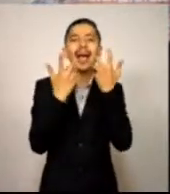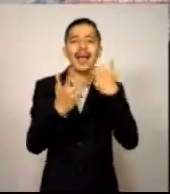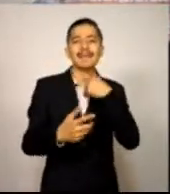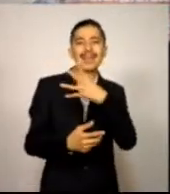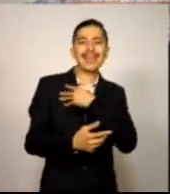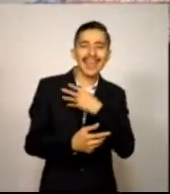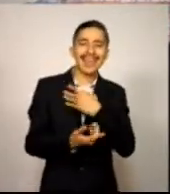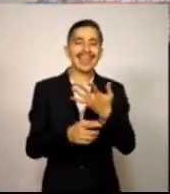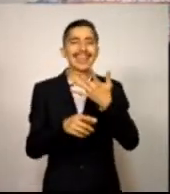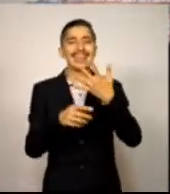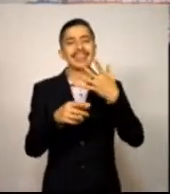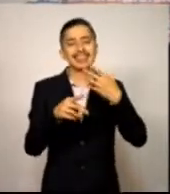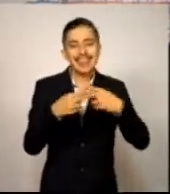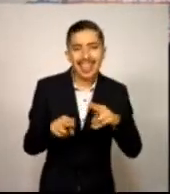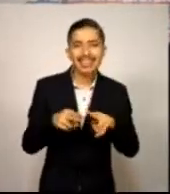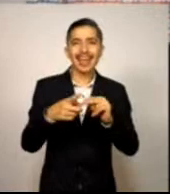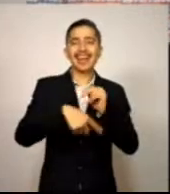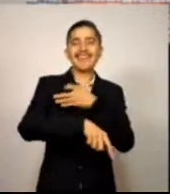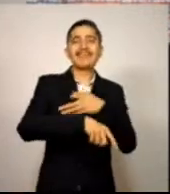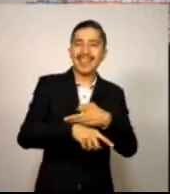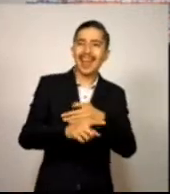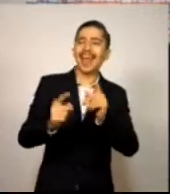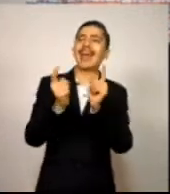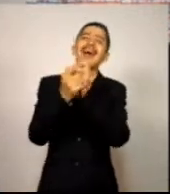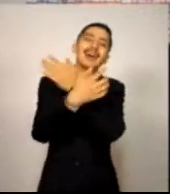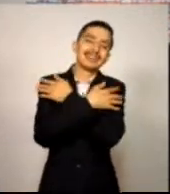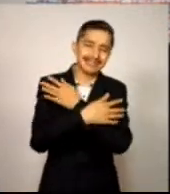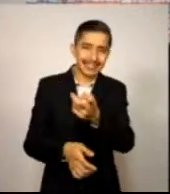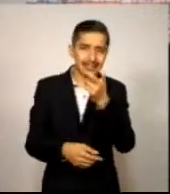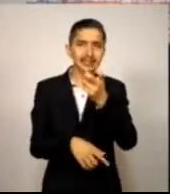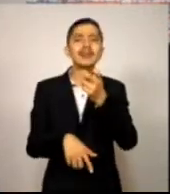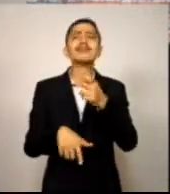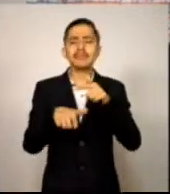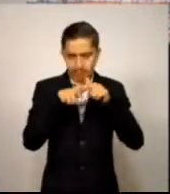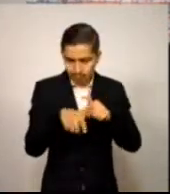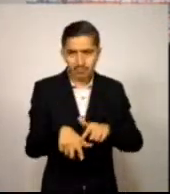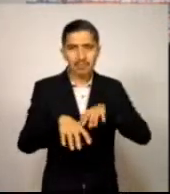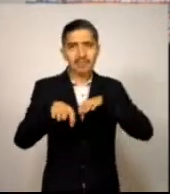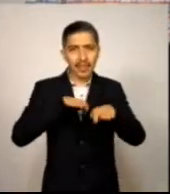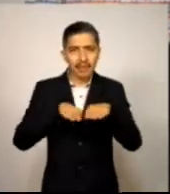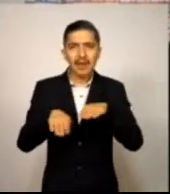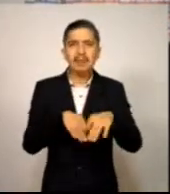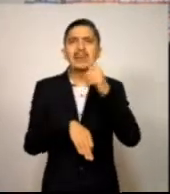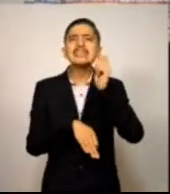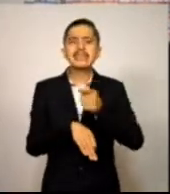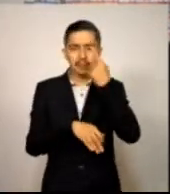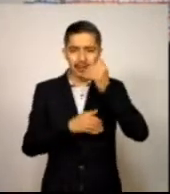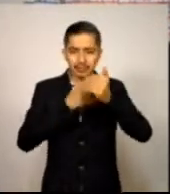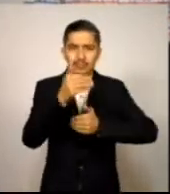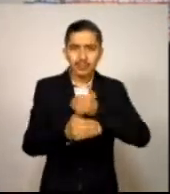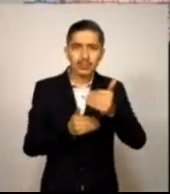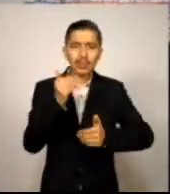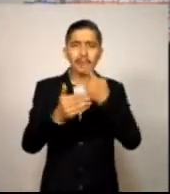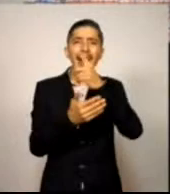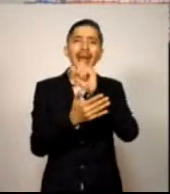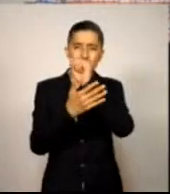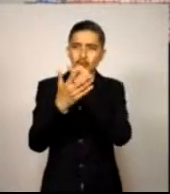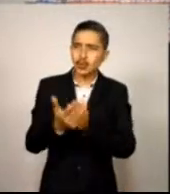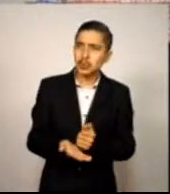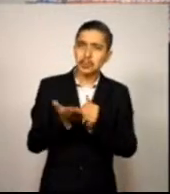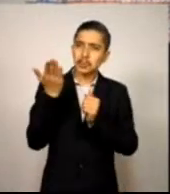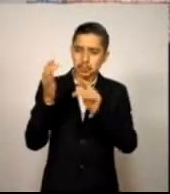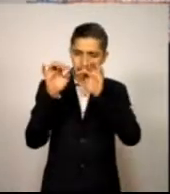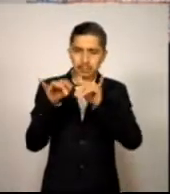a sus hijas a sus hijos a sus nietos además seguimos trabajando para que los procesos de